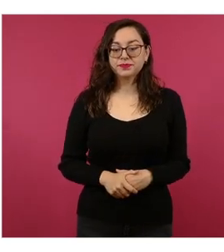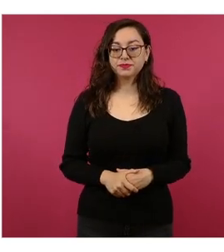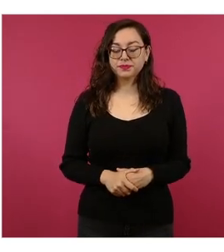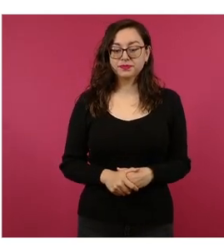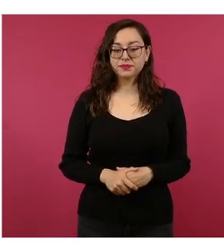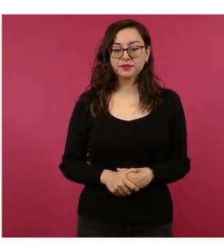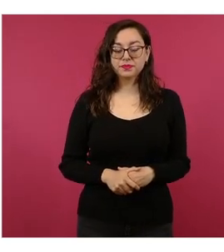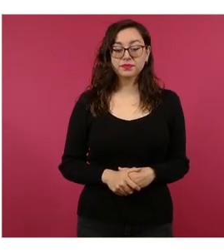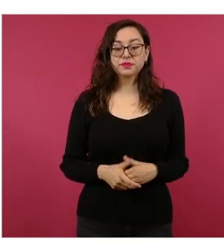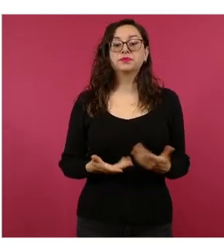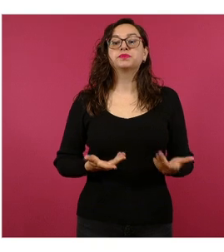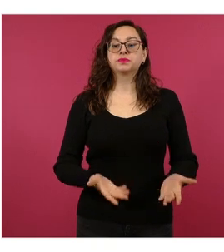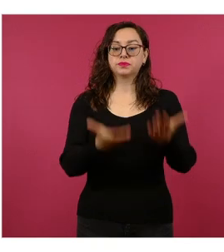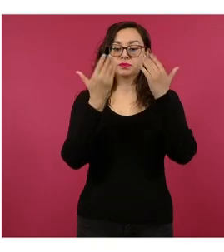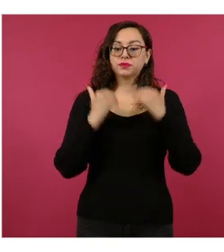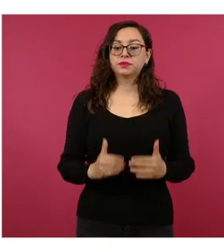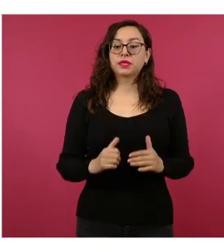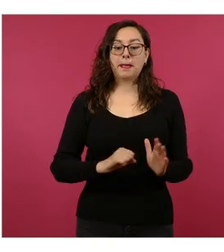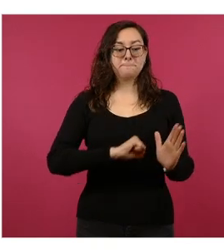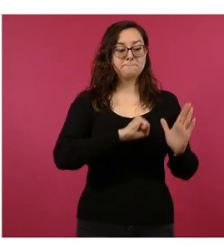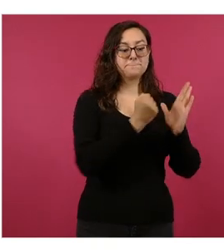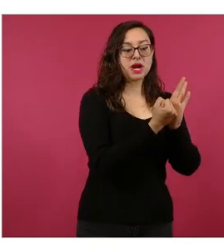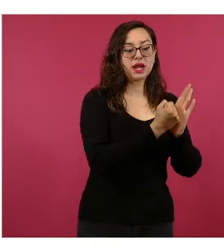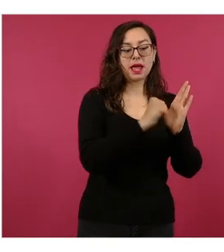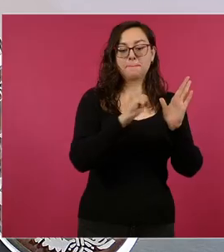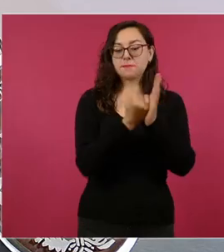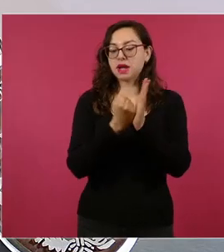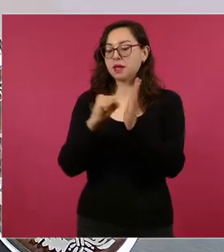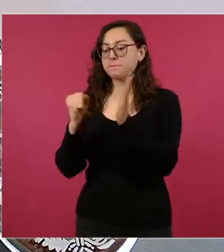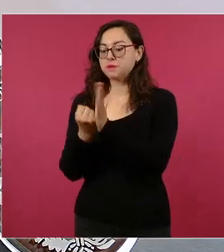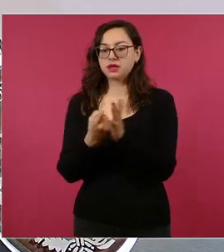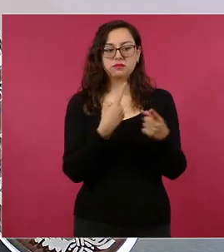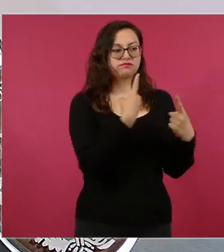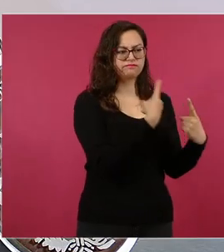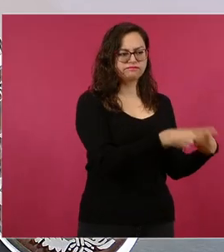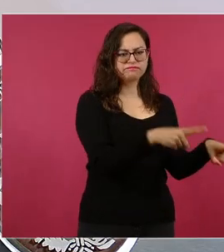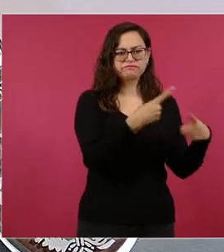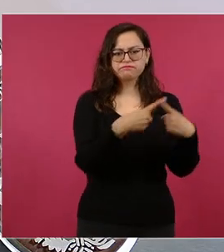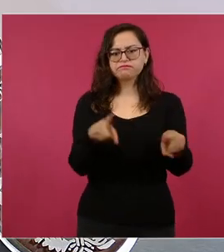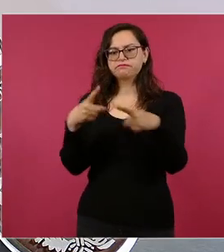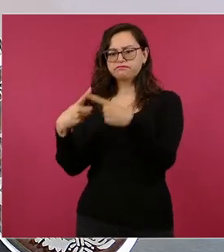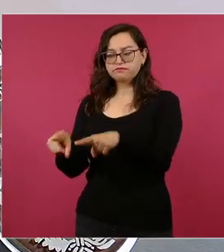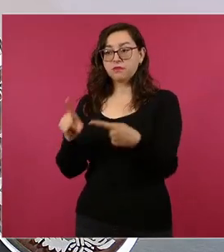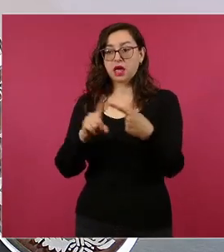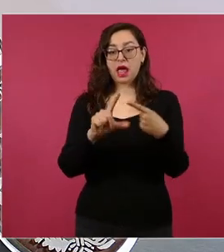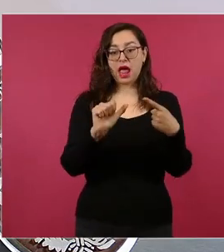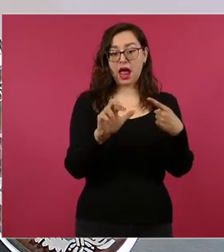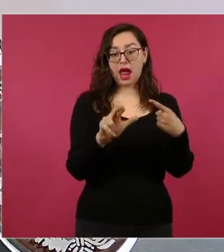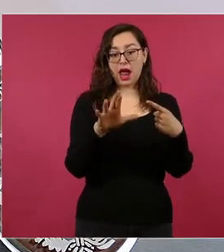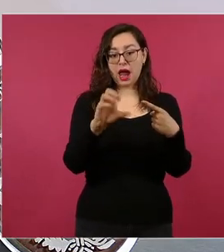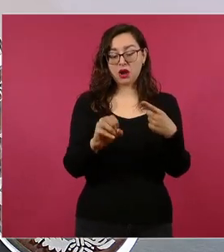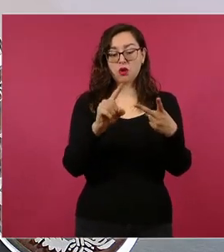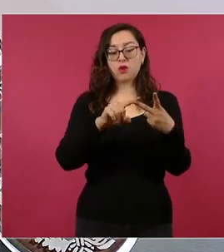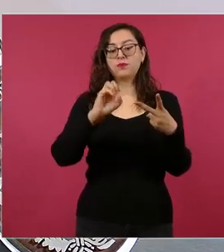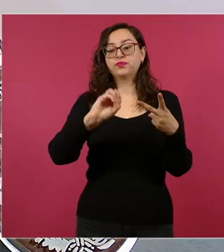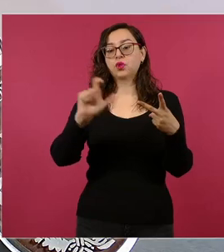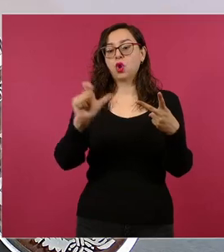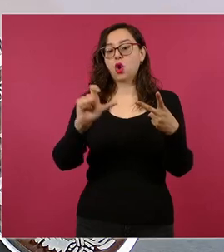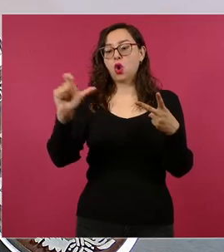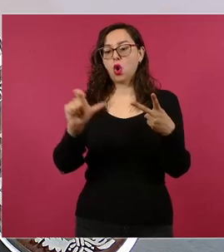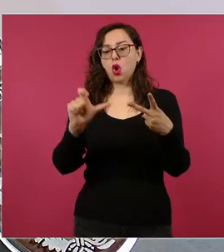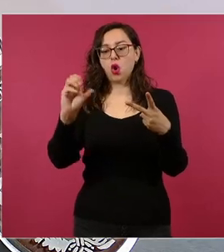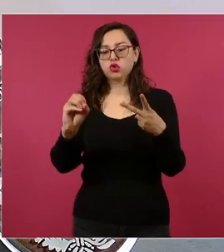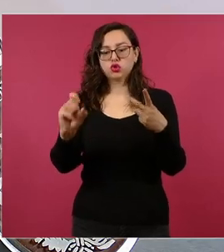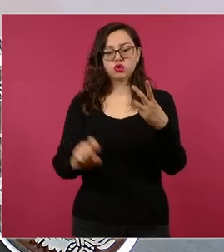los indicadores de ganancia por marca a nivel nacional, nos encontramos con Arco, Oxogas y Akron como las gasolineras